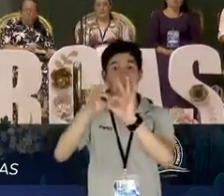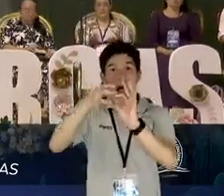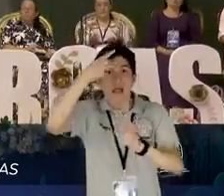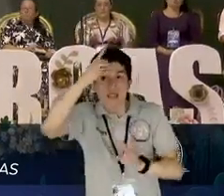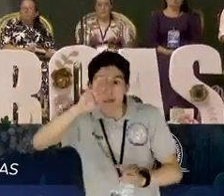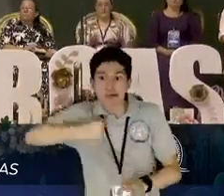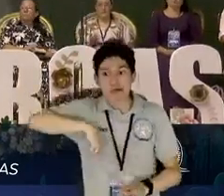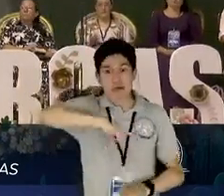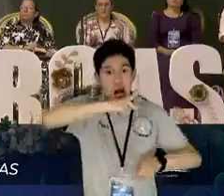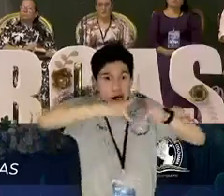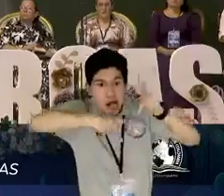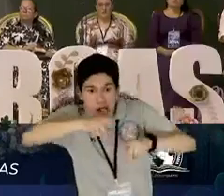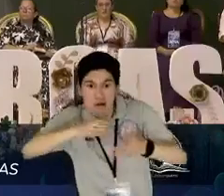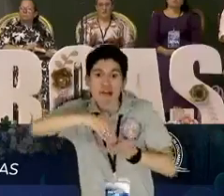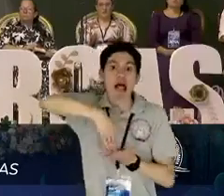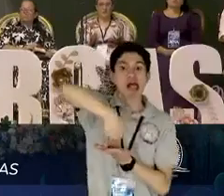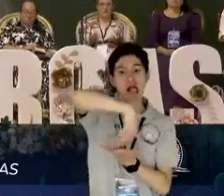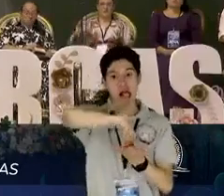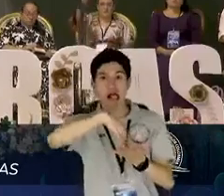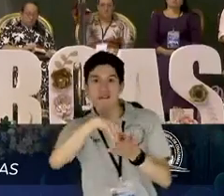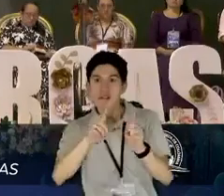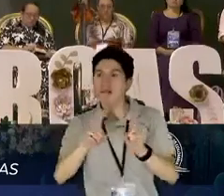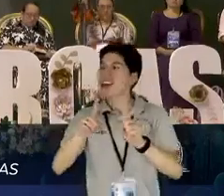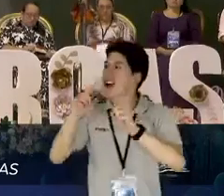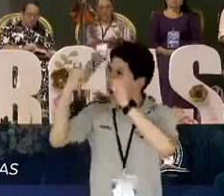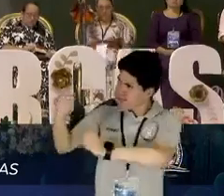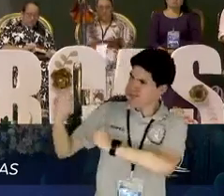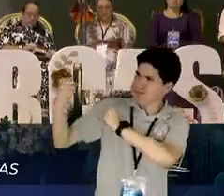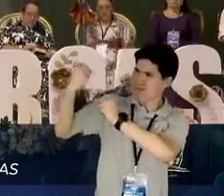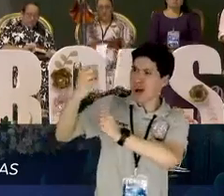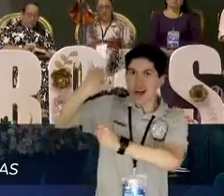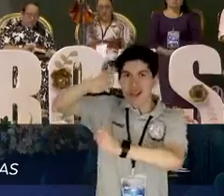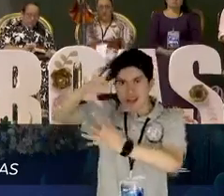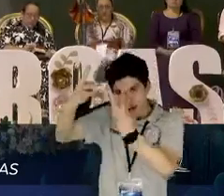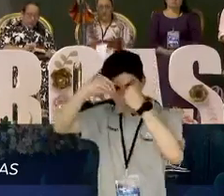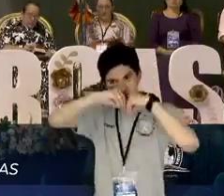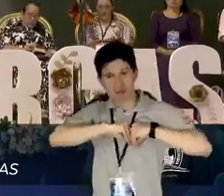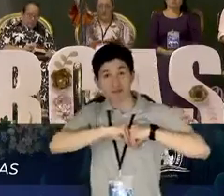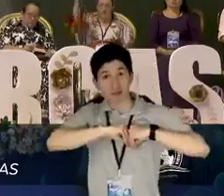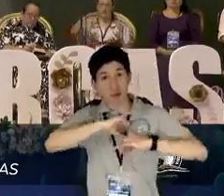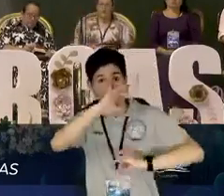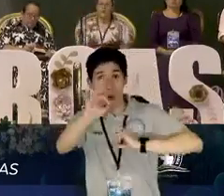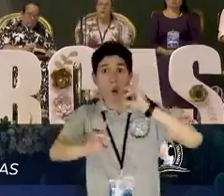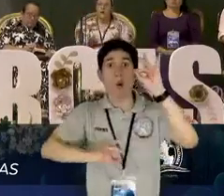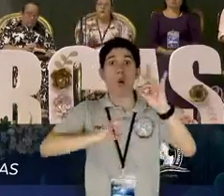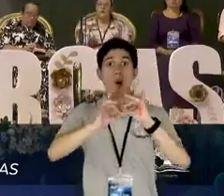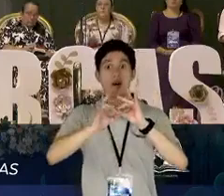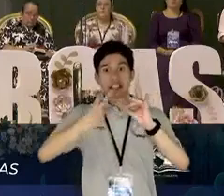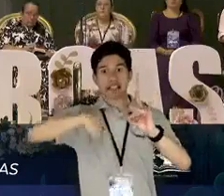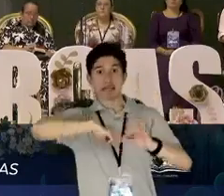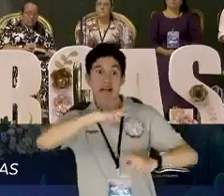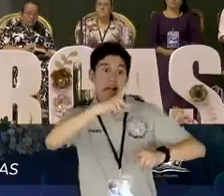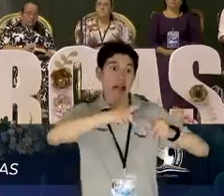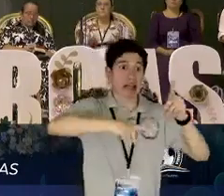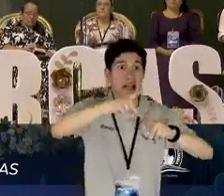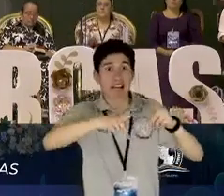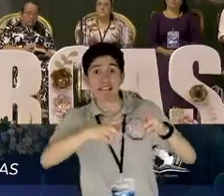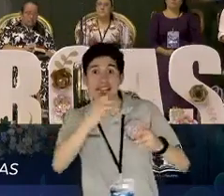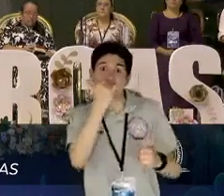el poder de Dios se perfecciona en nuestra vida. Y aunque somos mortales, con falencias,